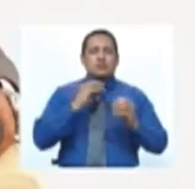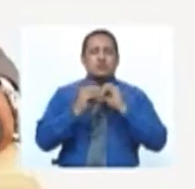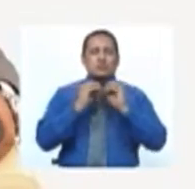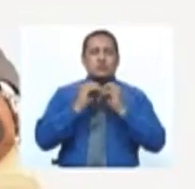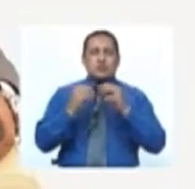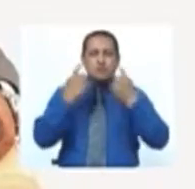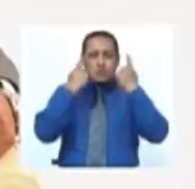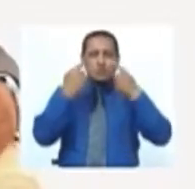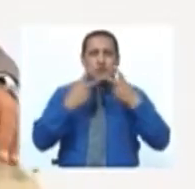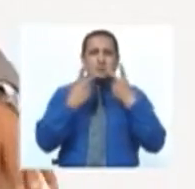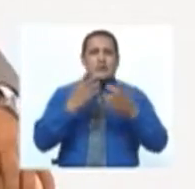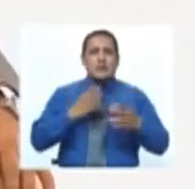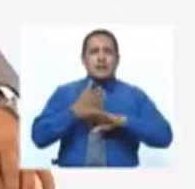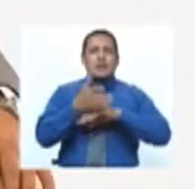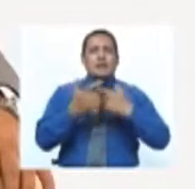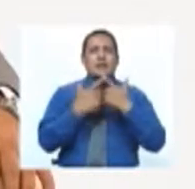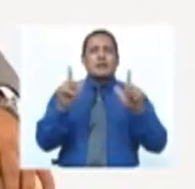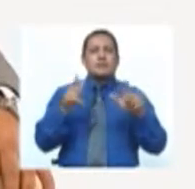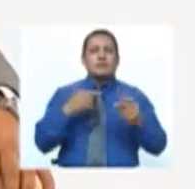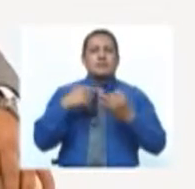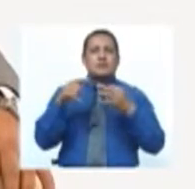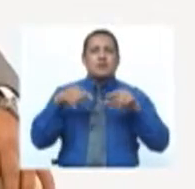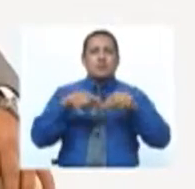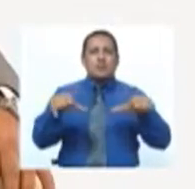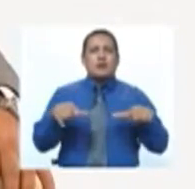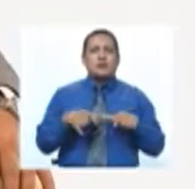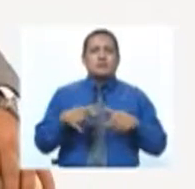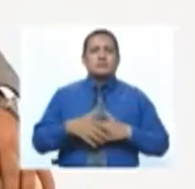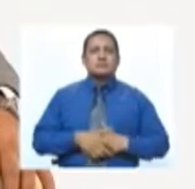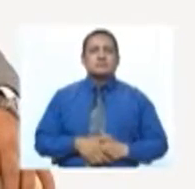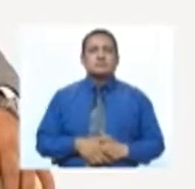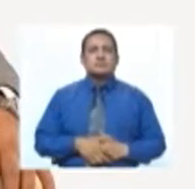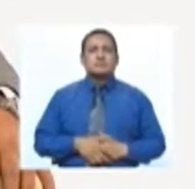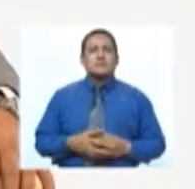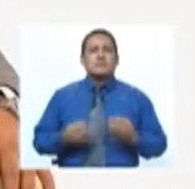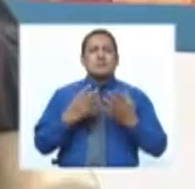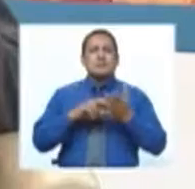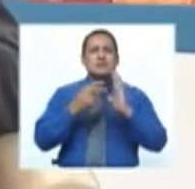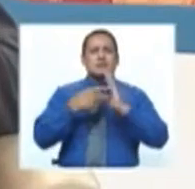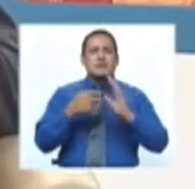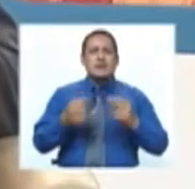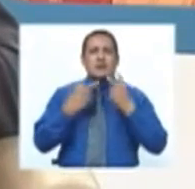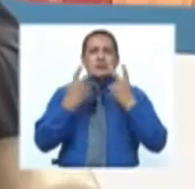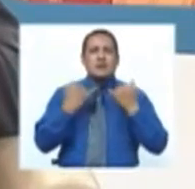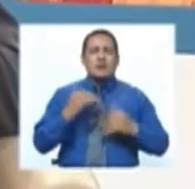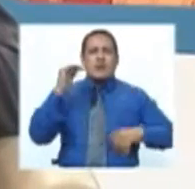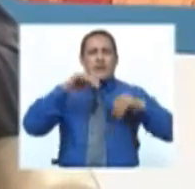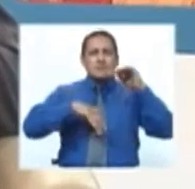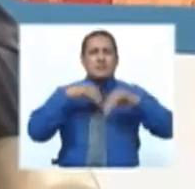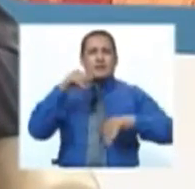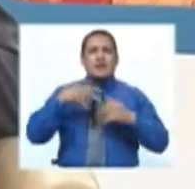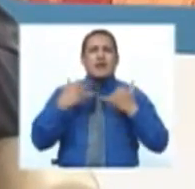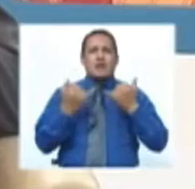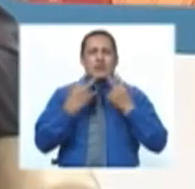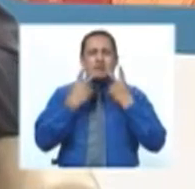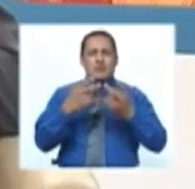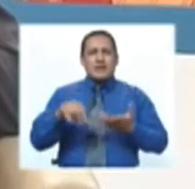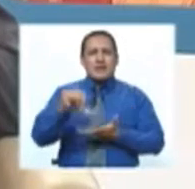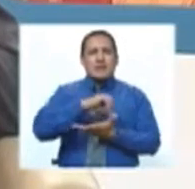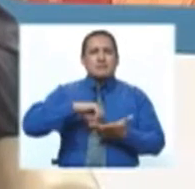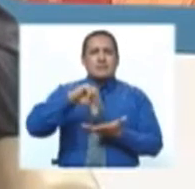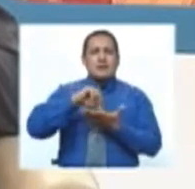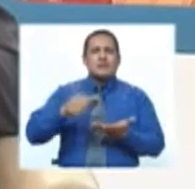poder cautelar libre acceso a estos espacios públicos. Eso en cuanto a las playas. En cuanto a las